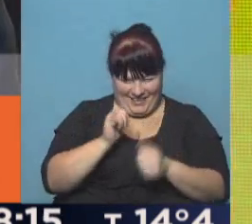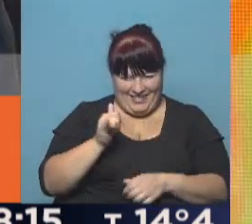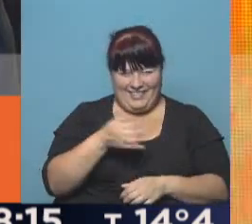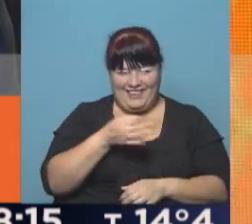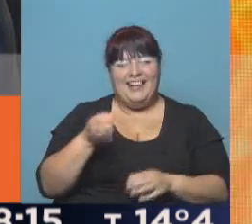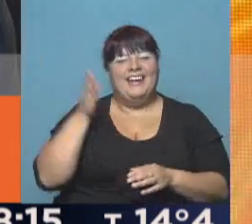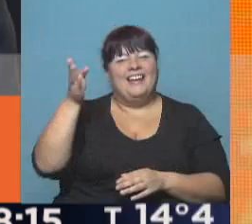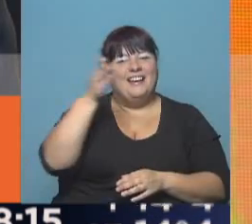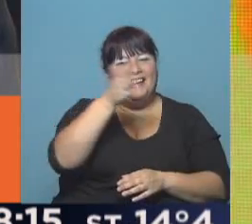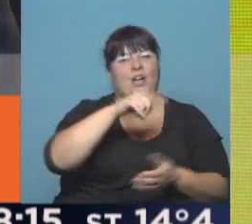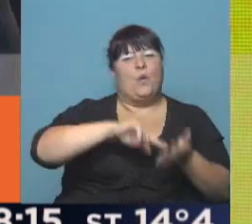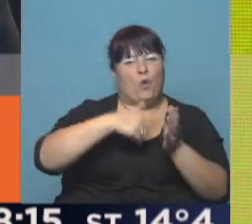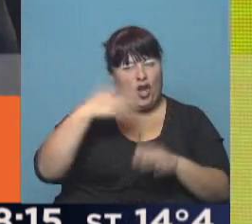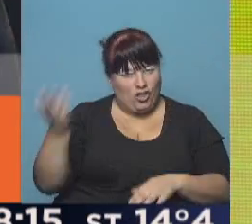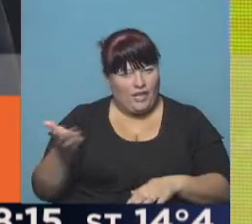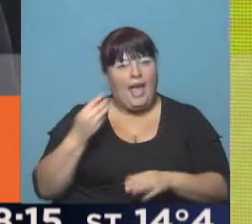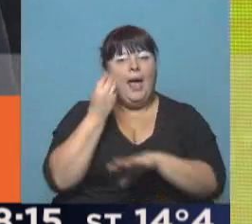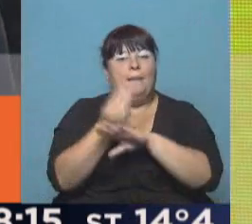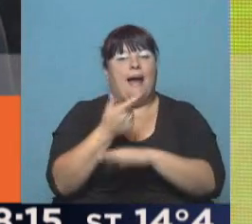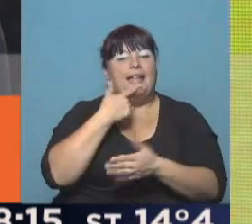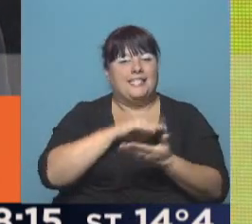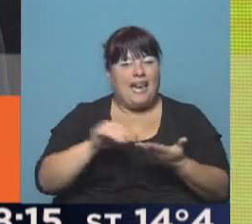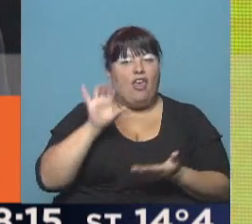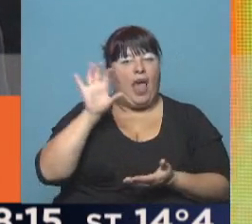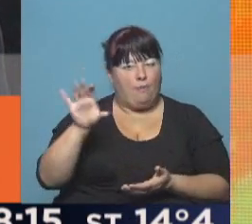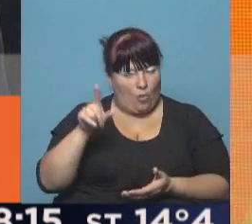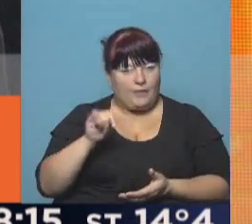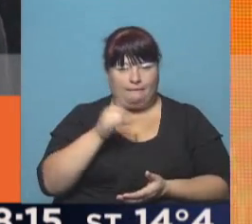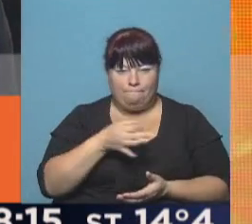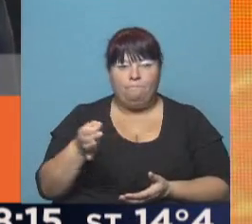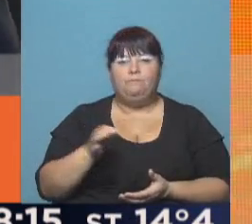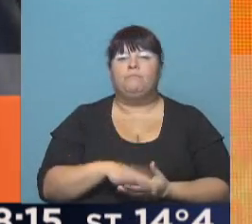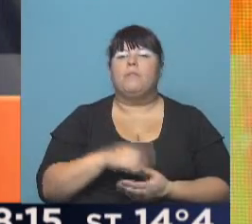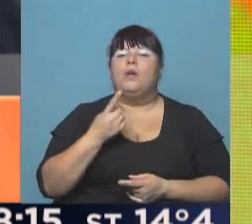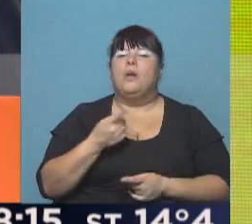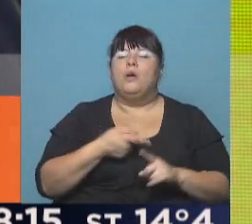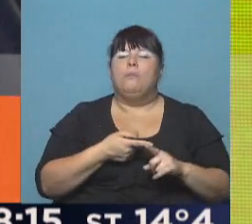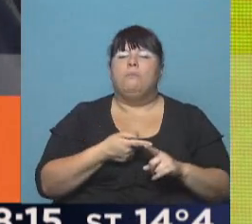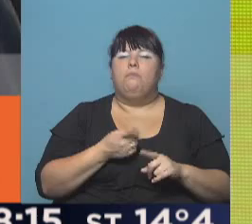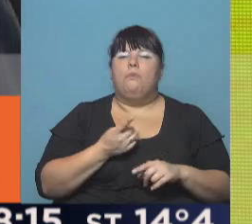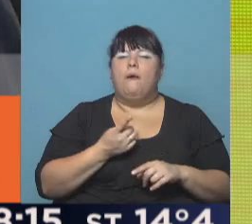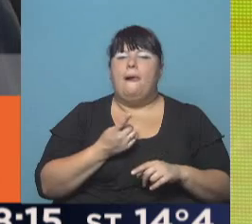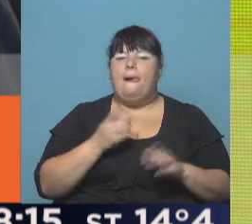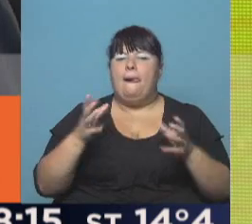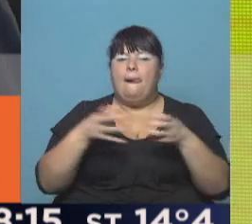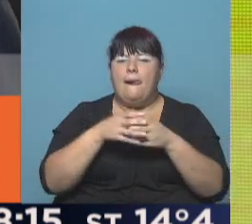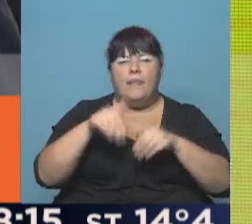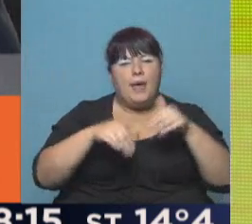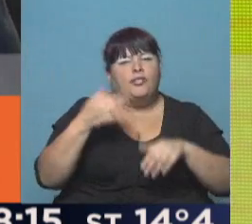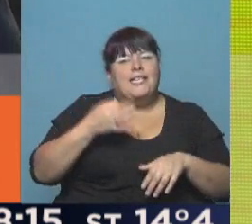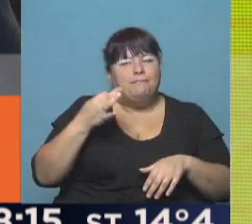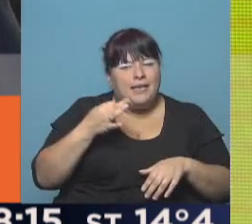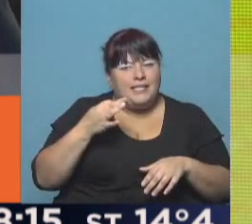recorriendo la provincia de buenos aires- candidata a senadora provincial por una sección electoral muy